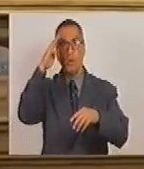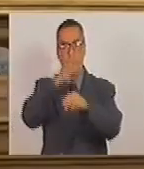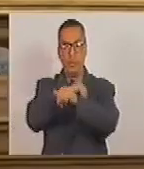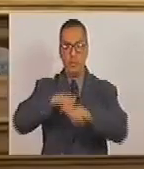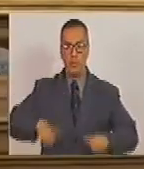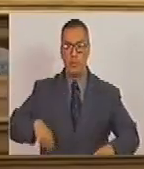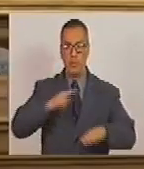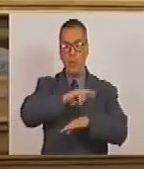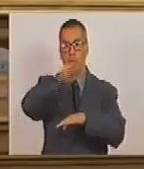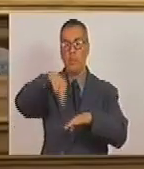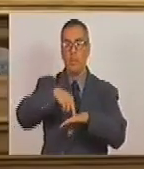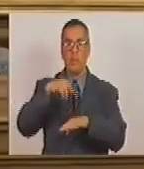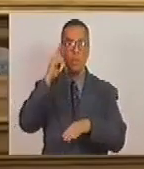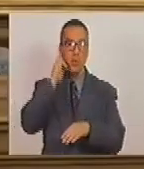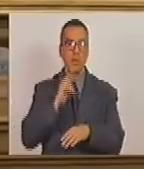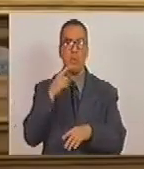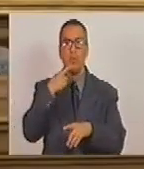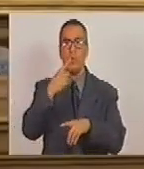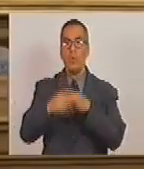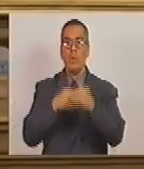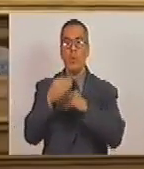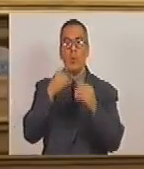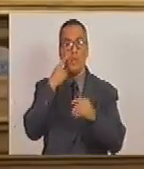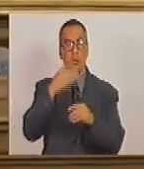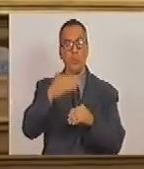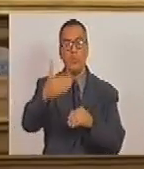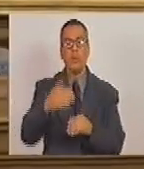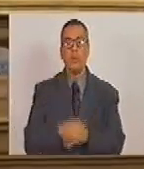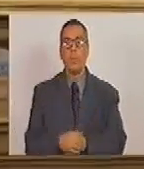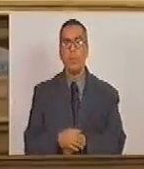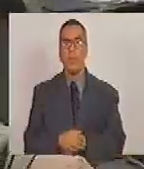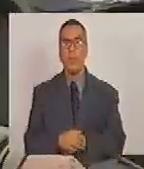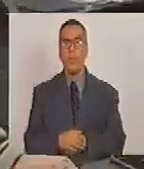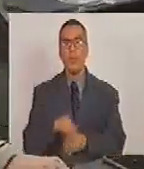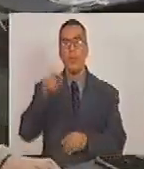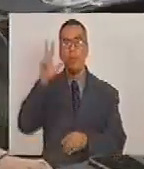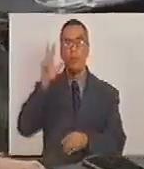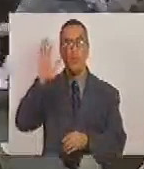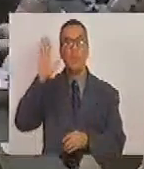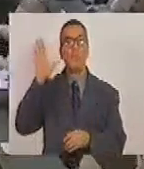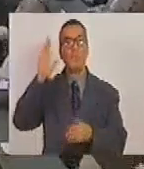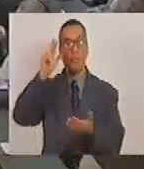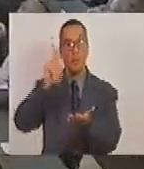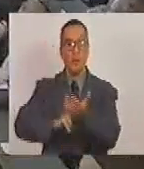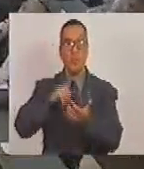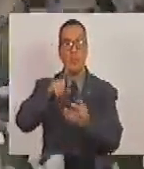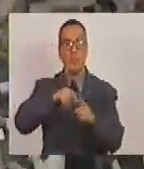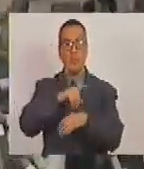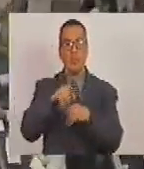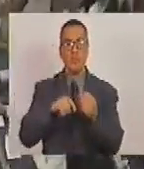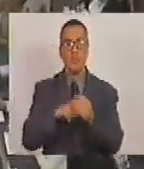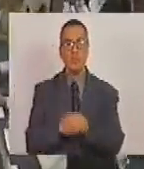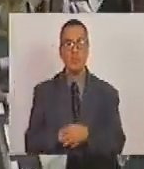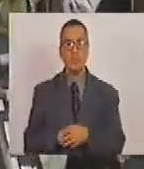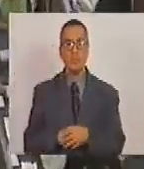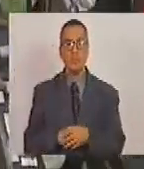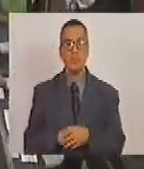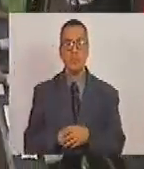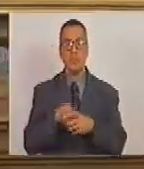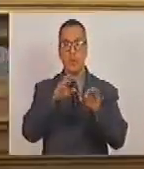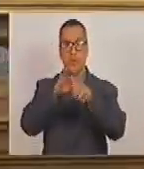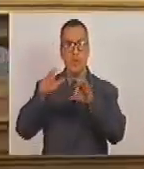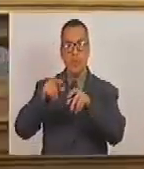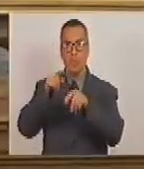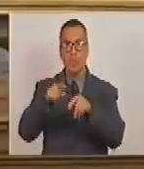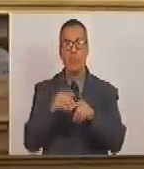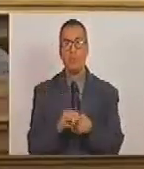Armada Nacional Bolivariana, sirvan a manifestarlo con la señal de costumbre, queda aprobado. Ciudadana